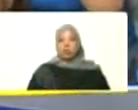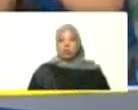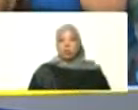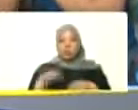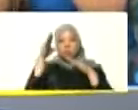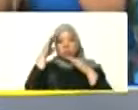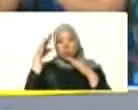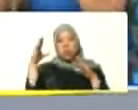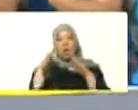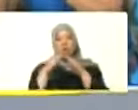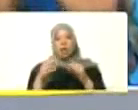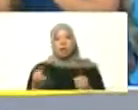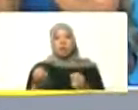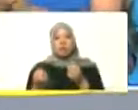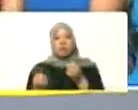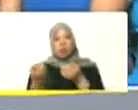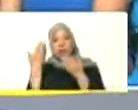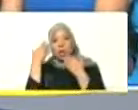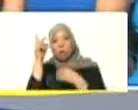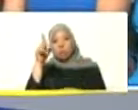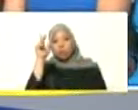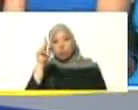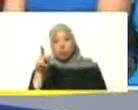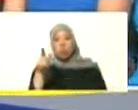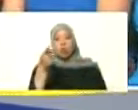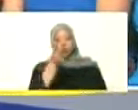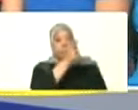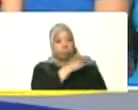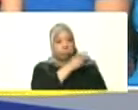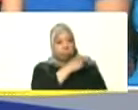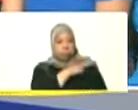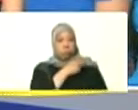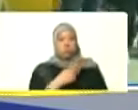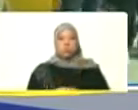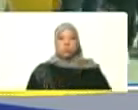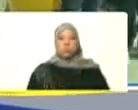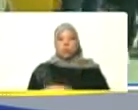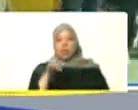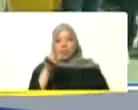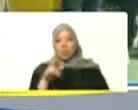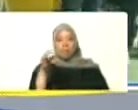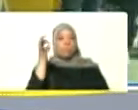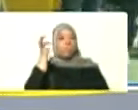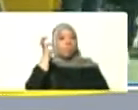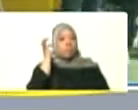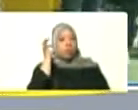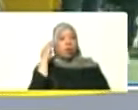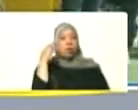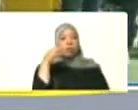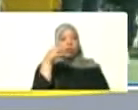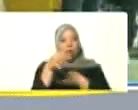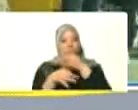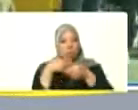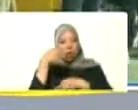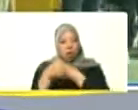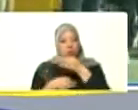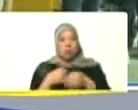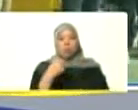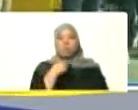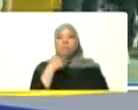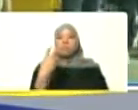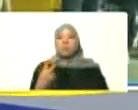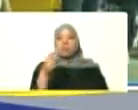Saludo a toda Rosa, a Pedro y a Carmen y Belkis, que hablaron, voceras del poder